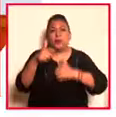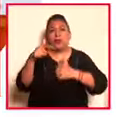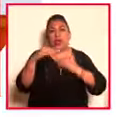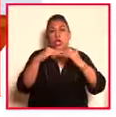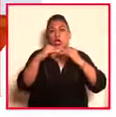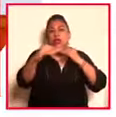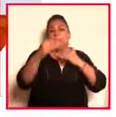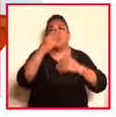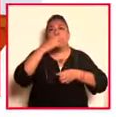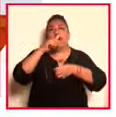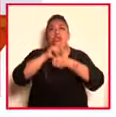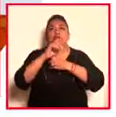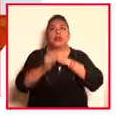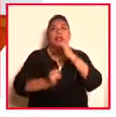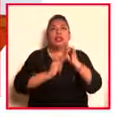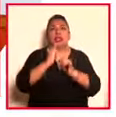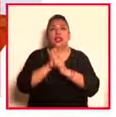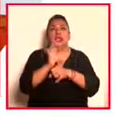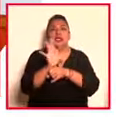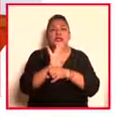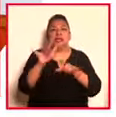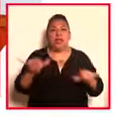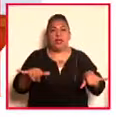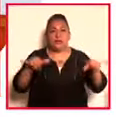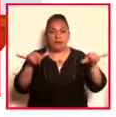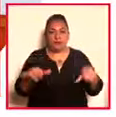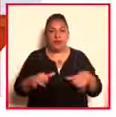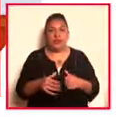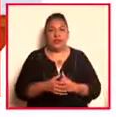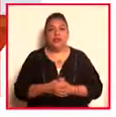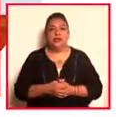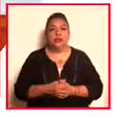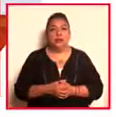del Festival Internacional de Cine de Venecia.